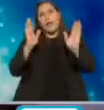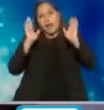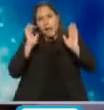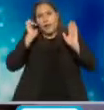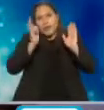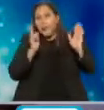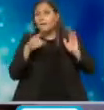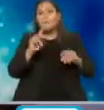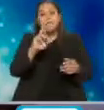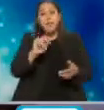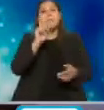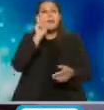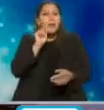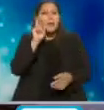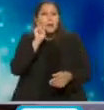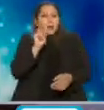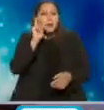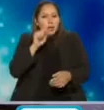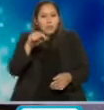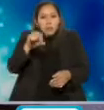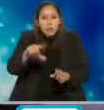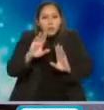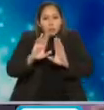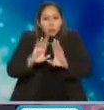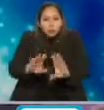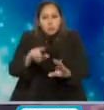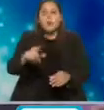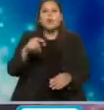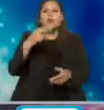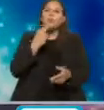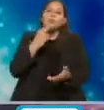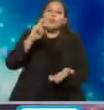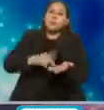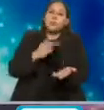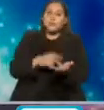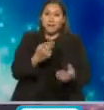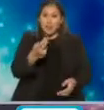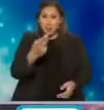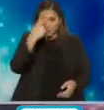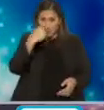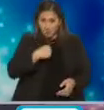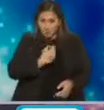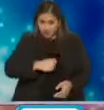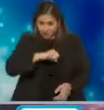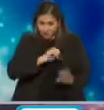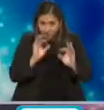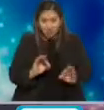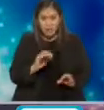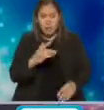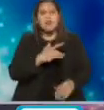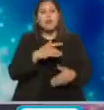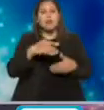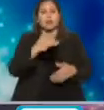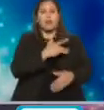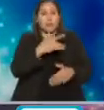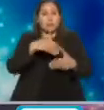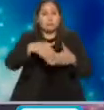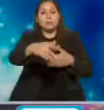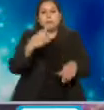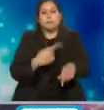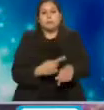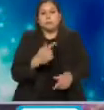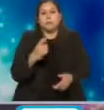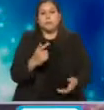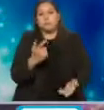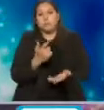No, bueno. De semanas. Y eso no es adecuado para la salud y trae efectos contraproducentes. Ojo, no nada más